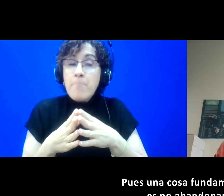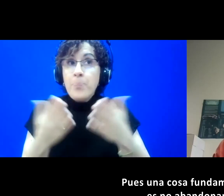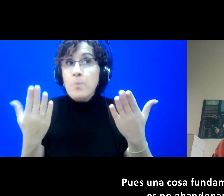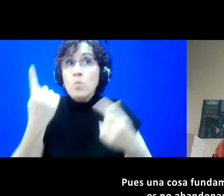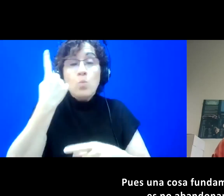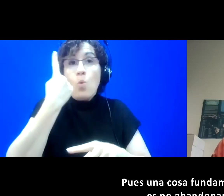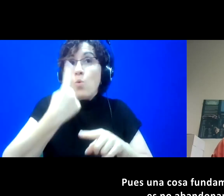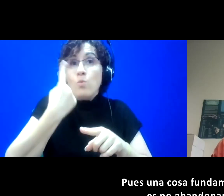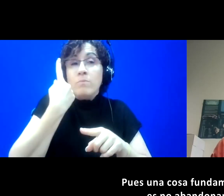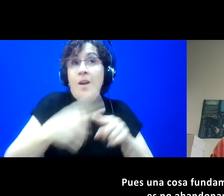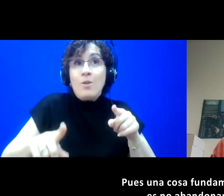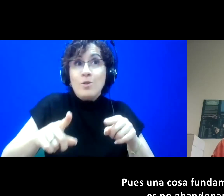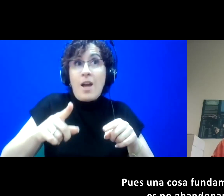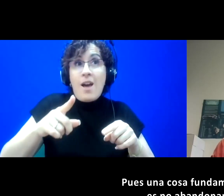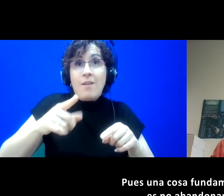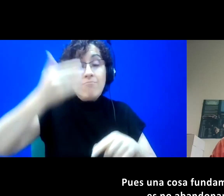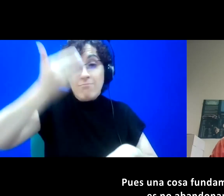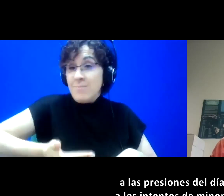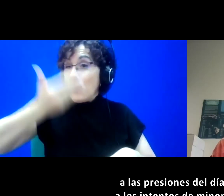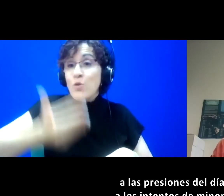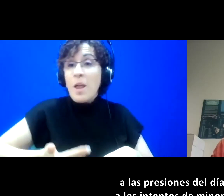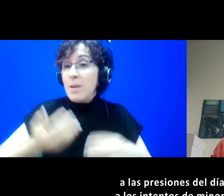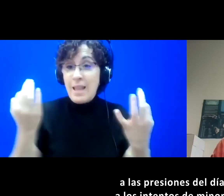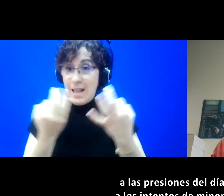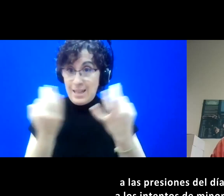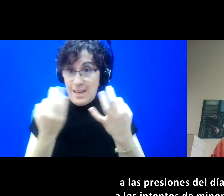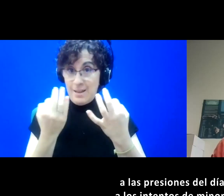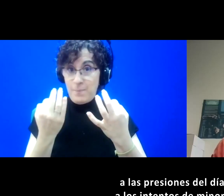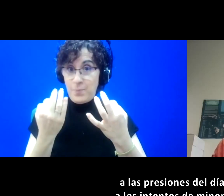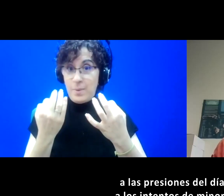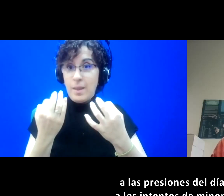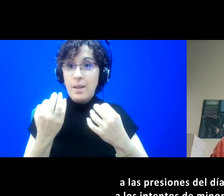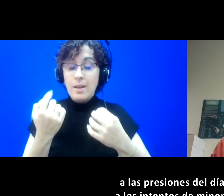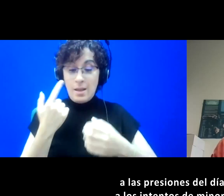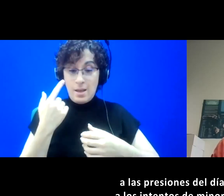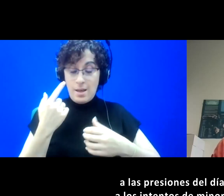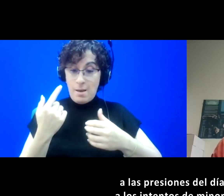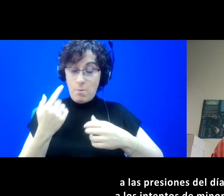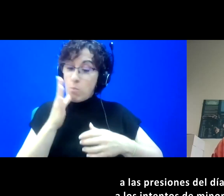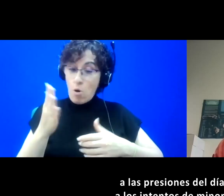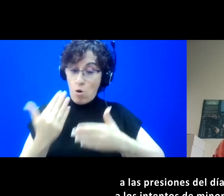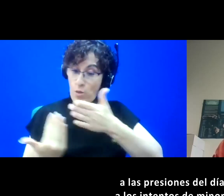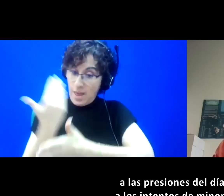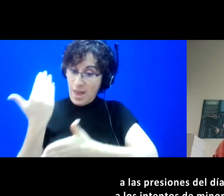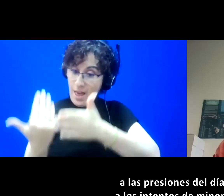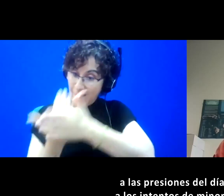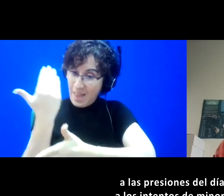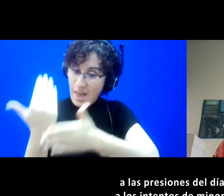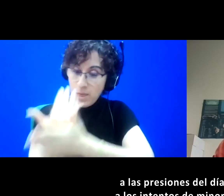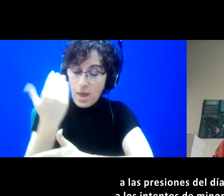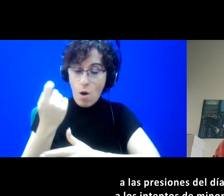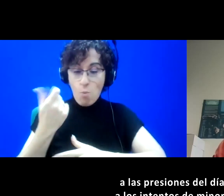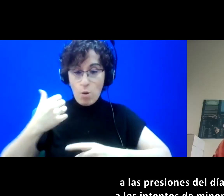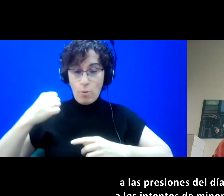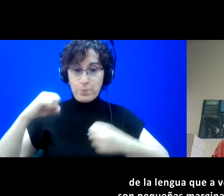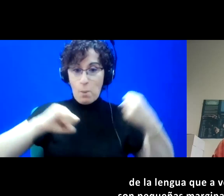fundamental es no abandonar a las presiones del día a día, a los intentos de